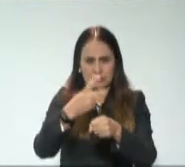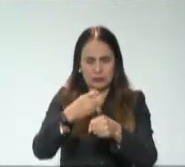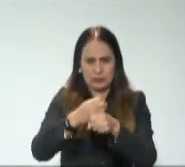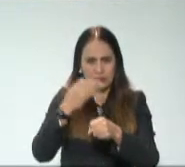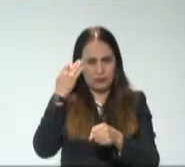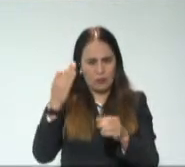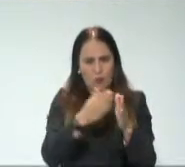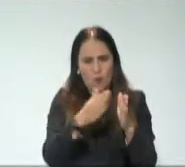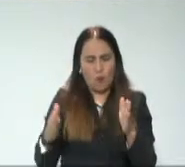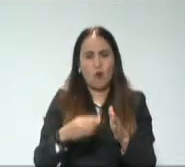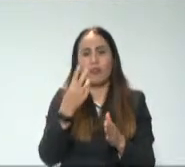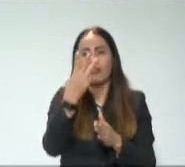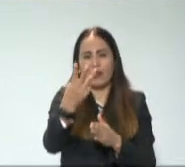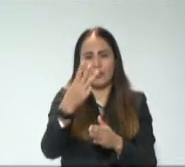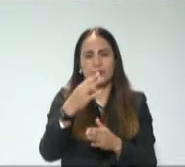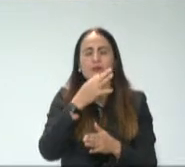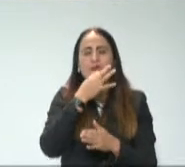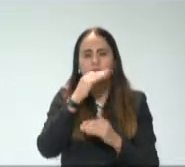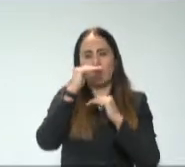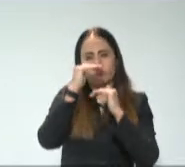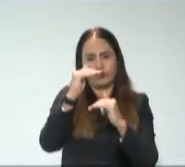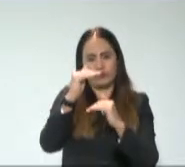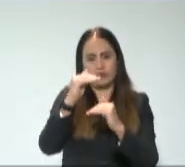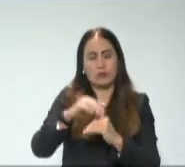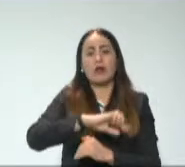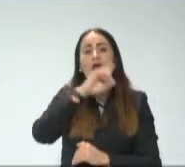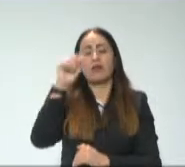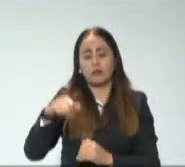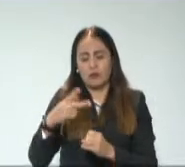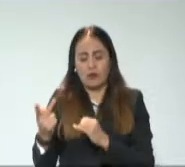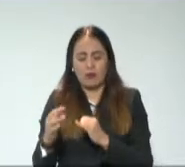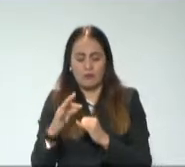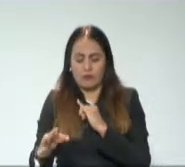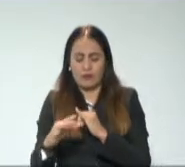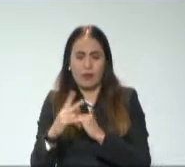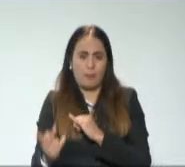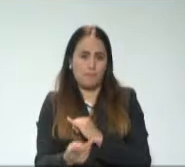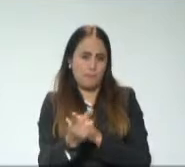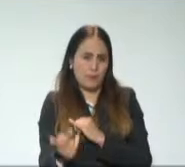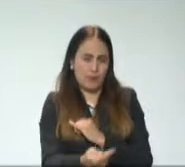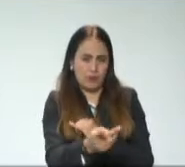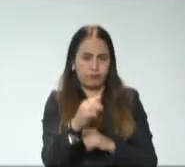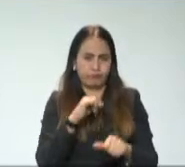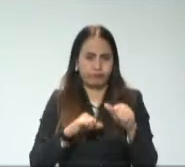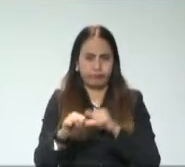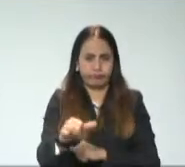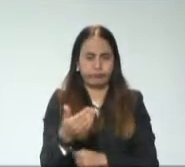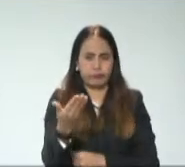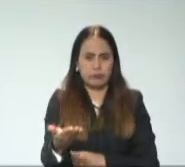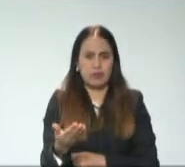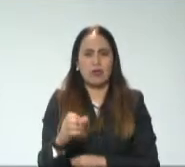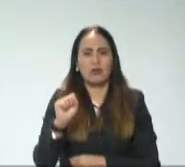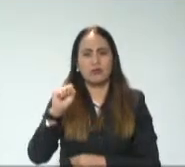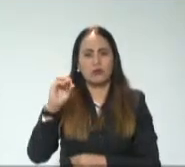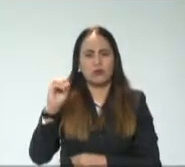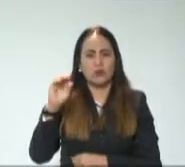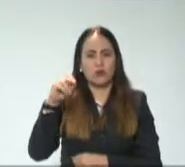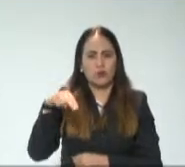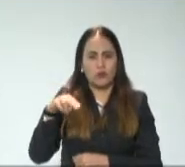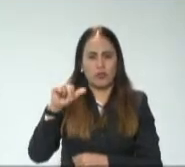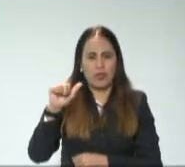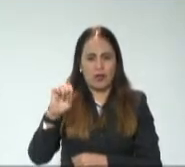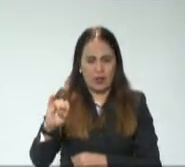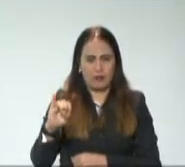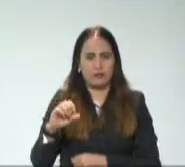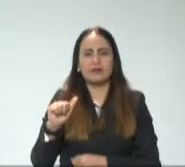minutos por los ajustes de tiempos al final vemos algunas preguntas Entonces les cedemos el uso de la voz Sonia por favor